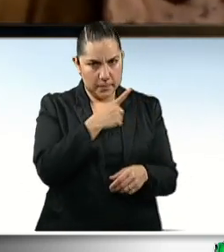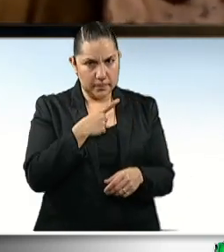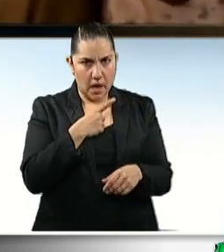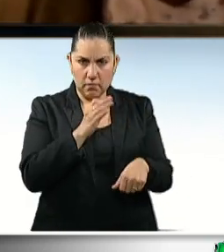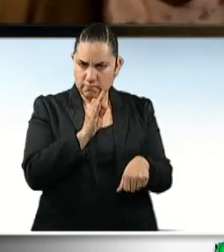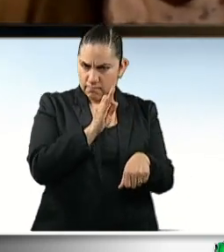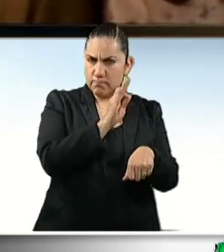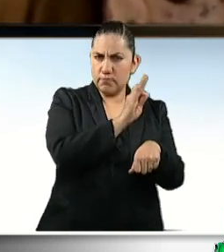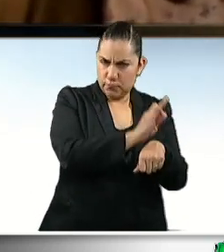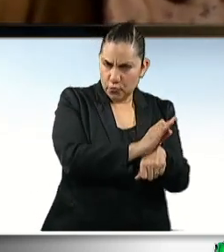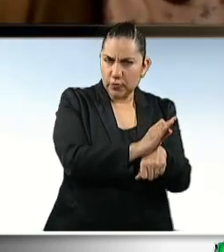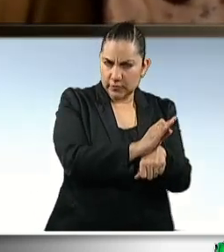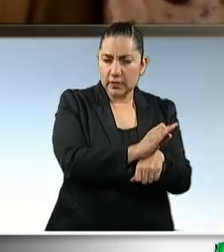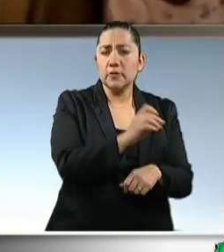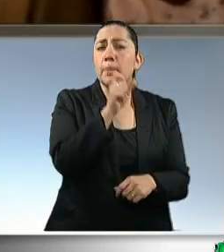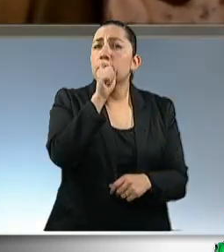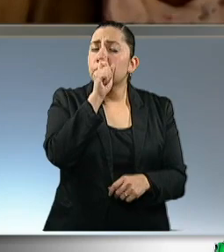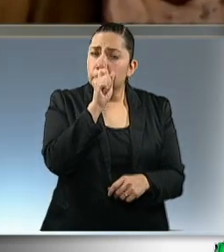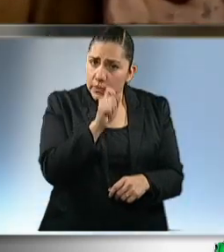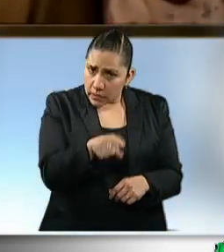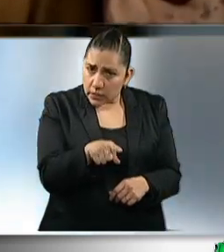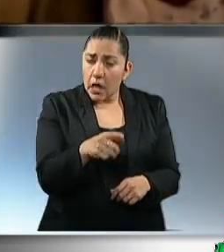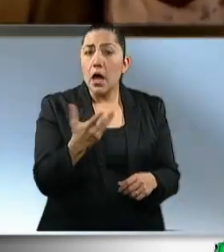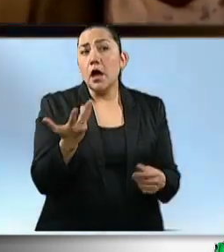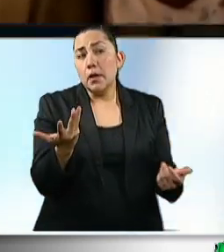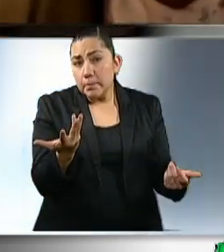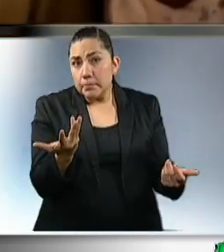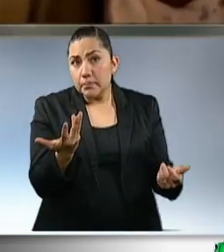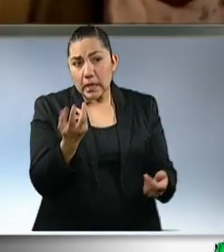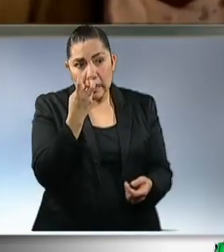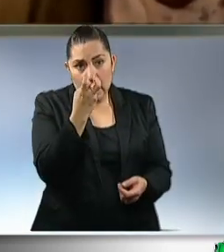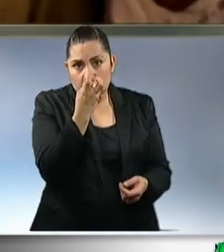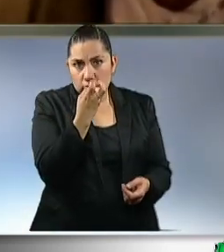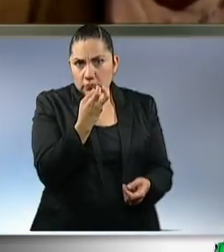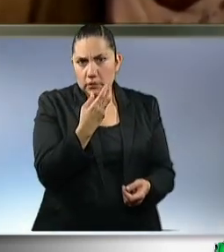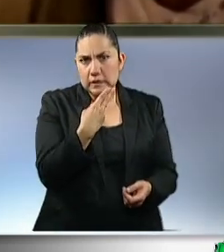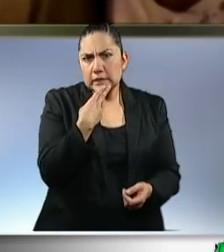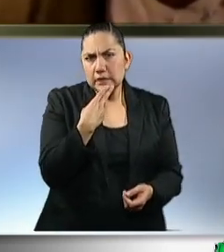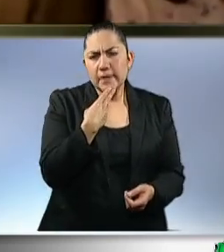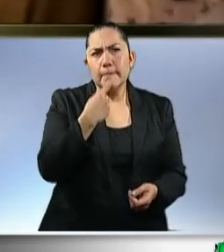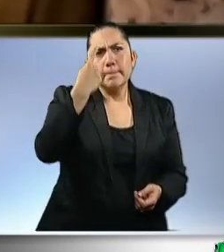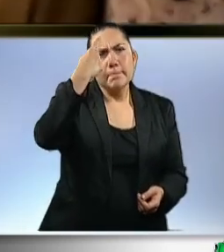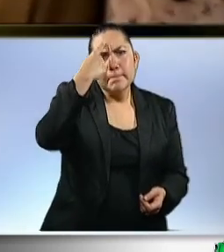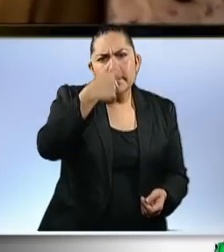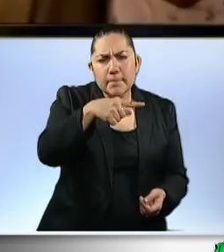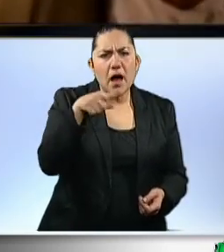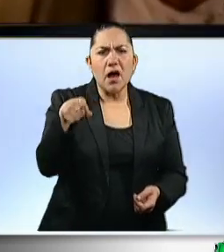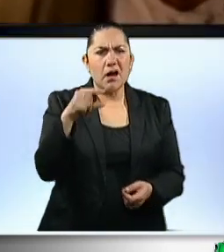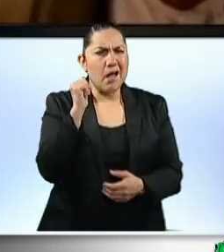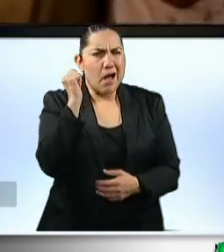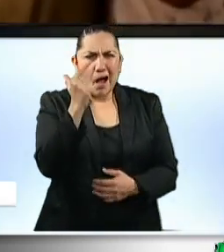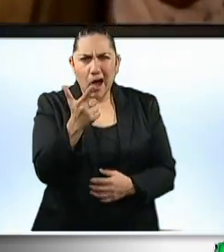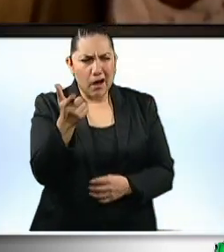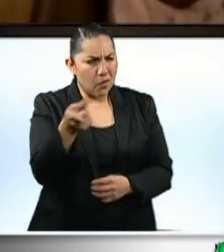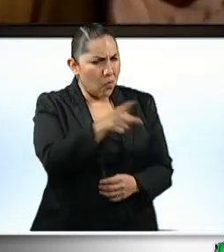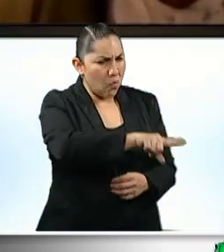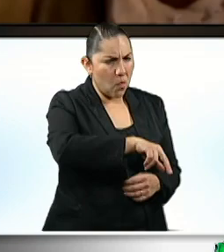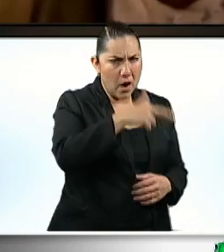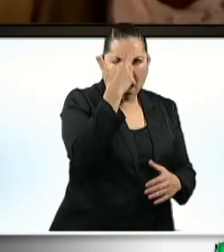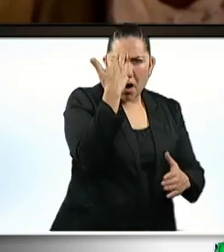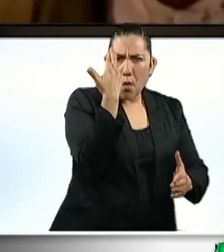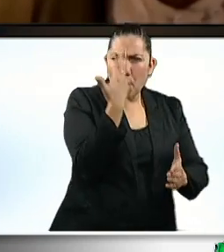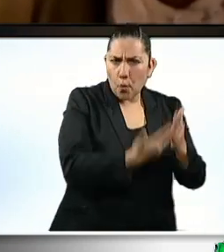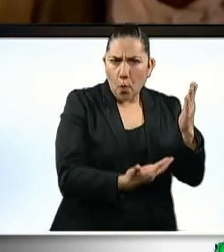está previniendo, ¿verdad?, o interrumpiendo cualquier conducta de violencia de inmediato en